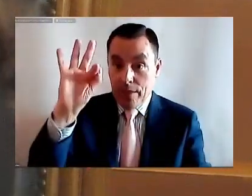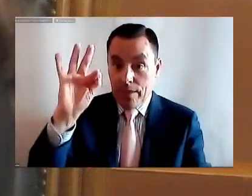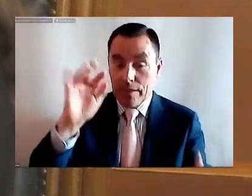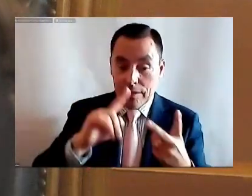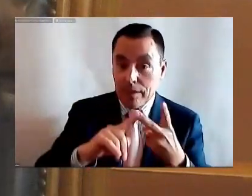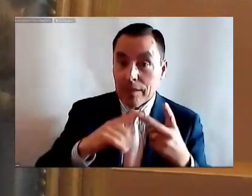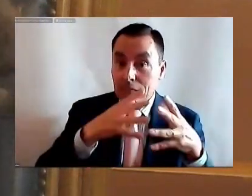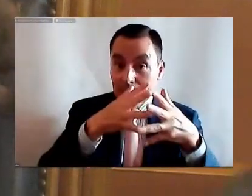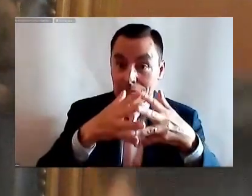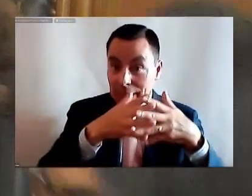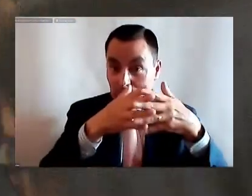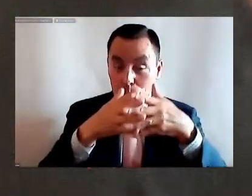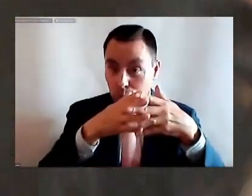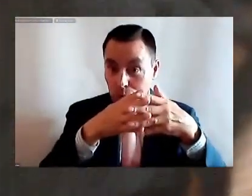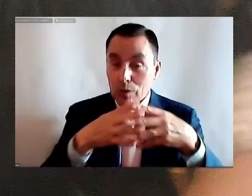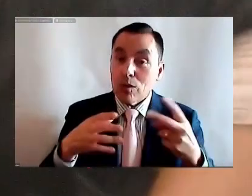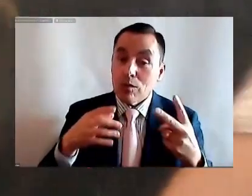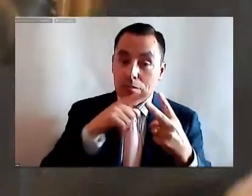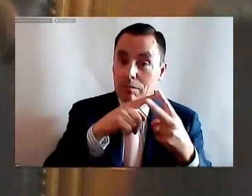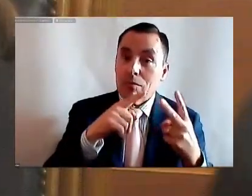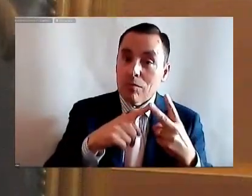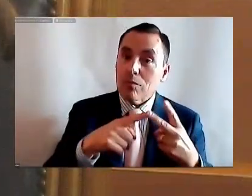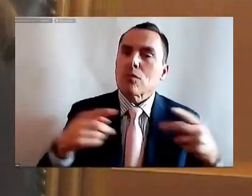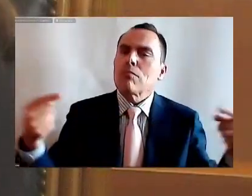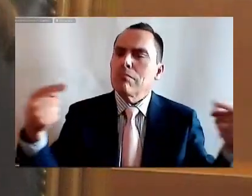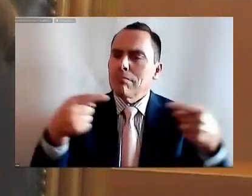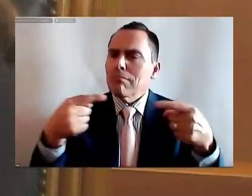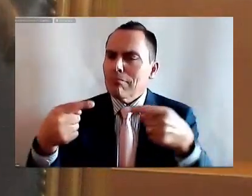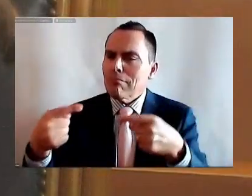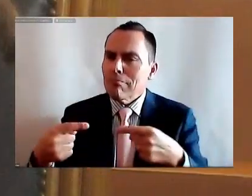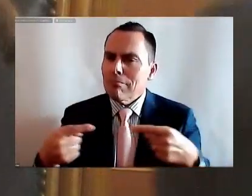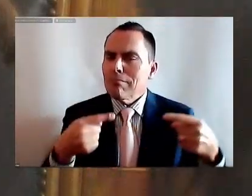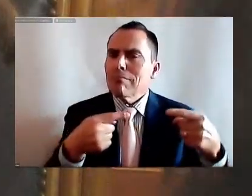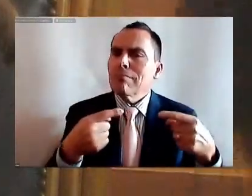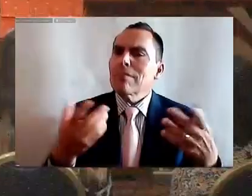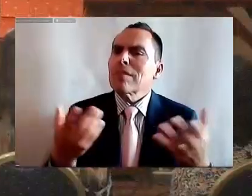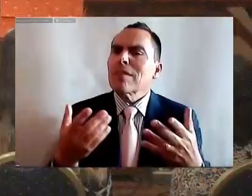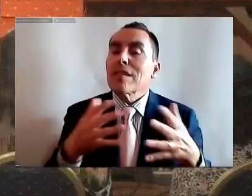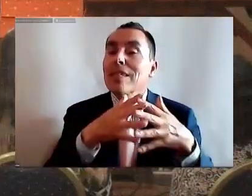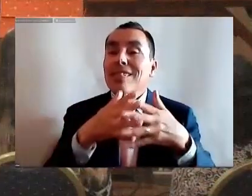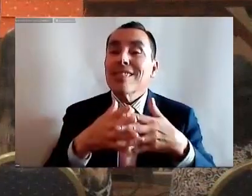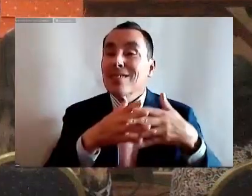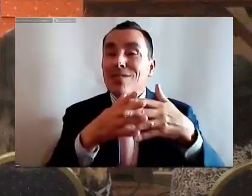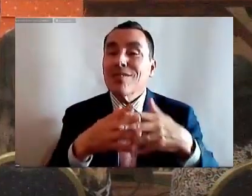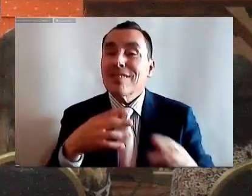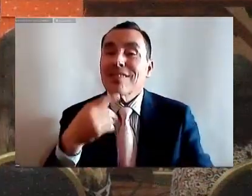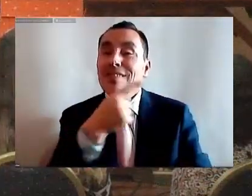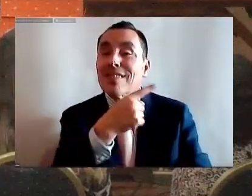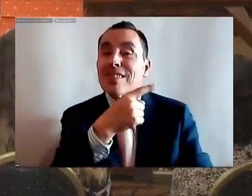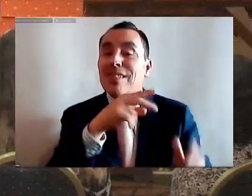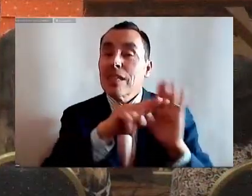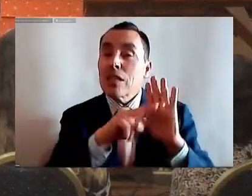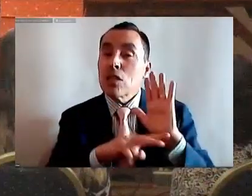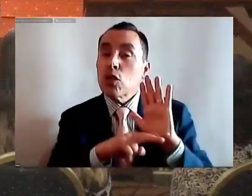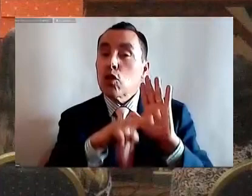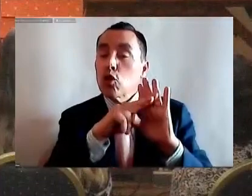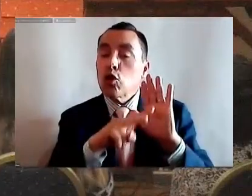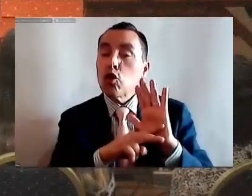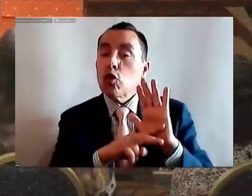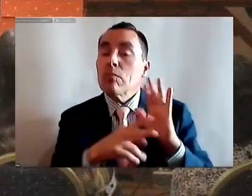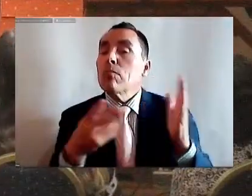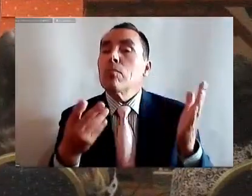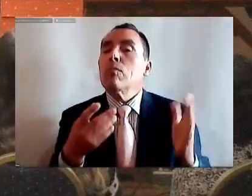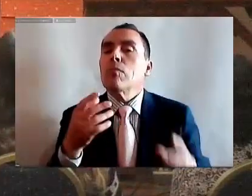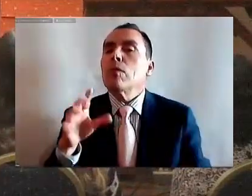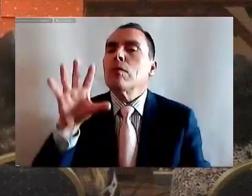existen hasta ahora, y que han apuntado a que en Estados Unidos como la norma de la que tienen que colgarse es la prohibición